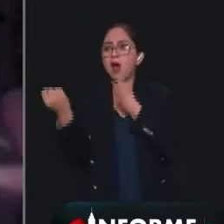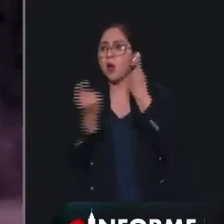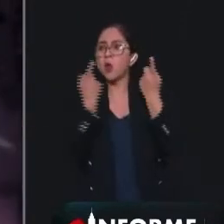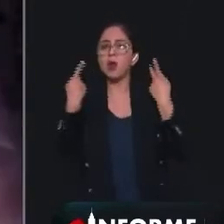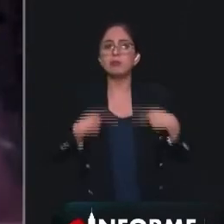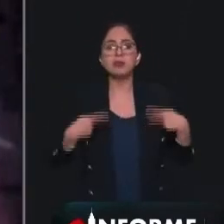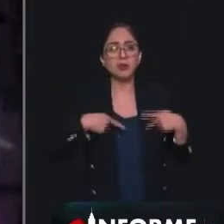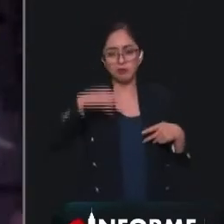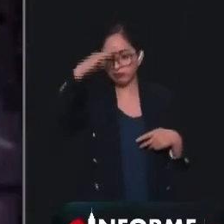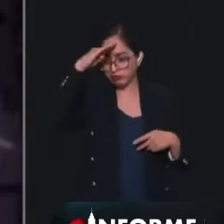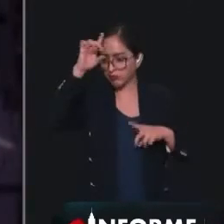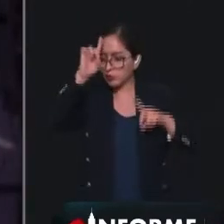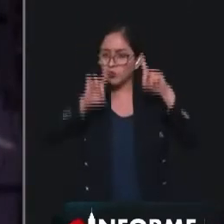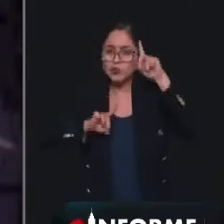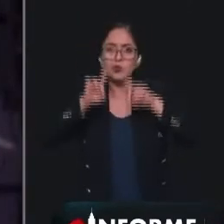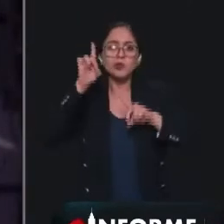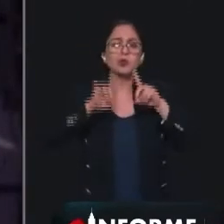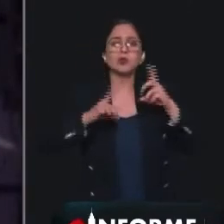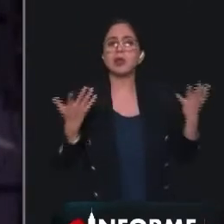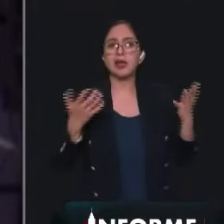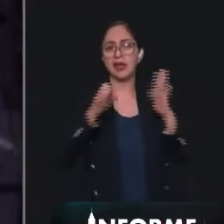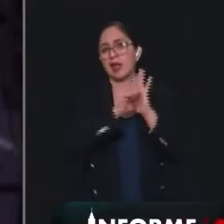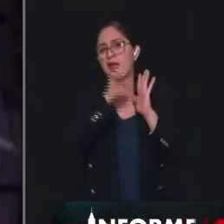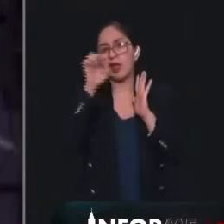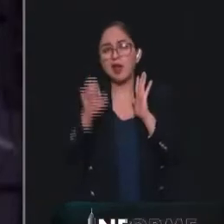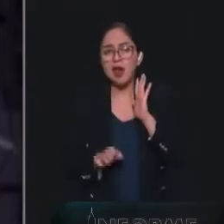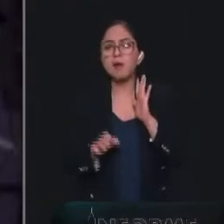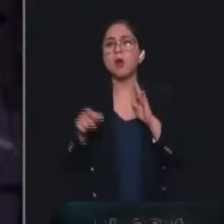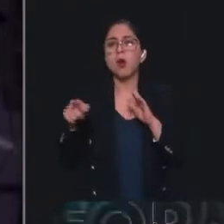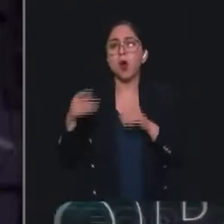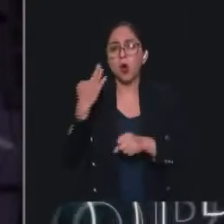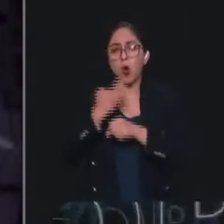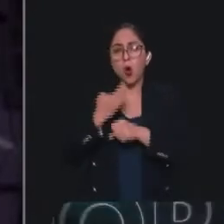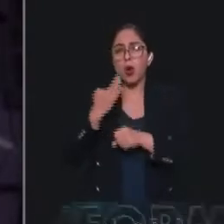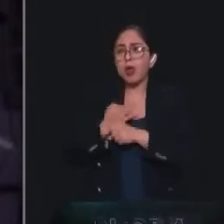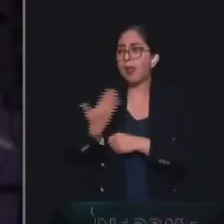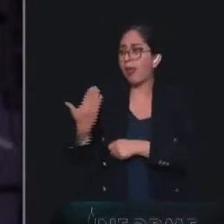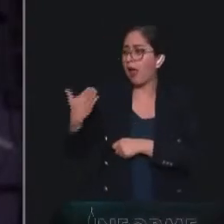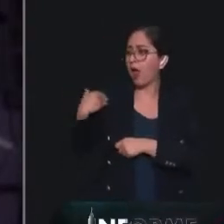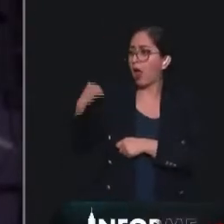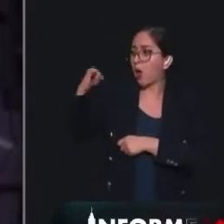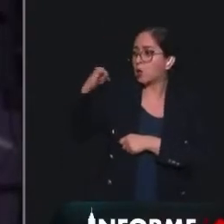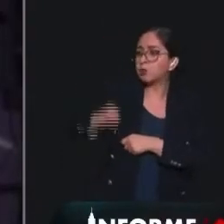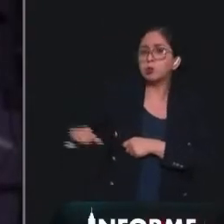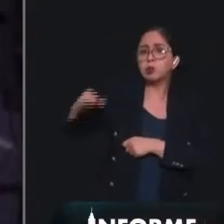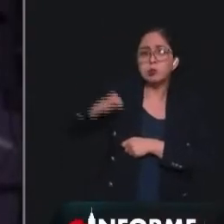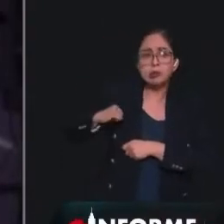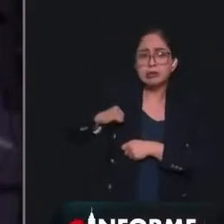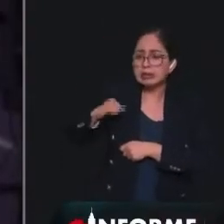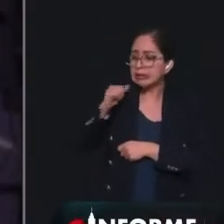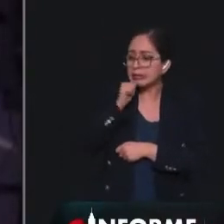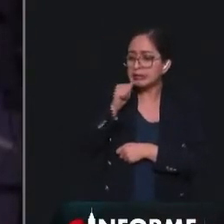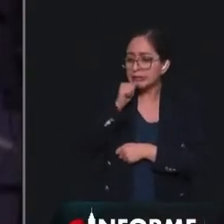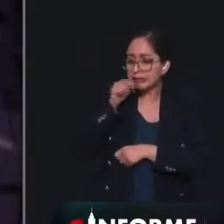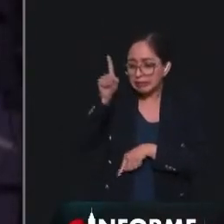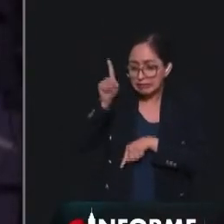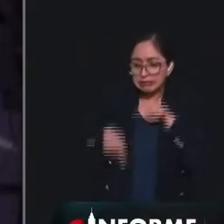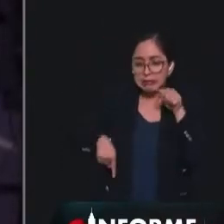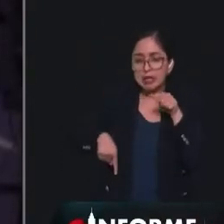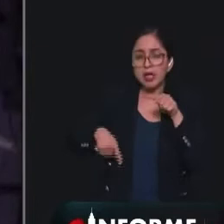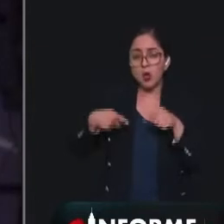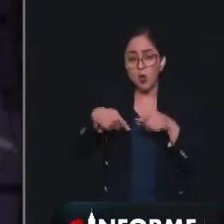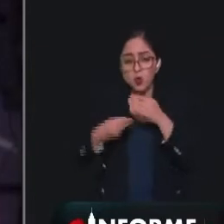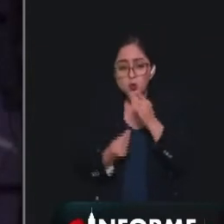incertidumbre, porque, como dice el clásico, lo viejo no termina de morir y lo nuevo no acaba de nacer. Entonces,